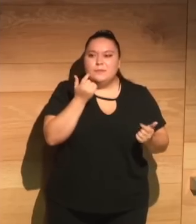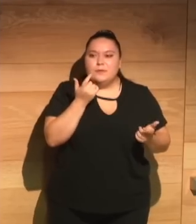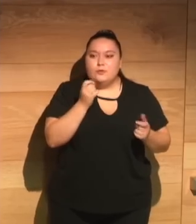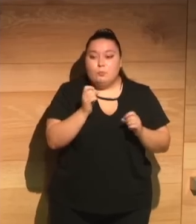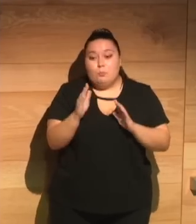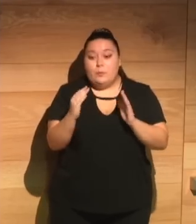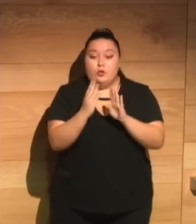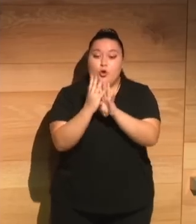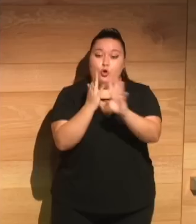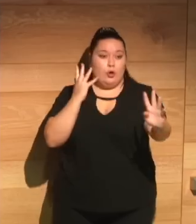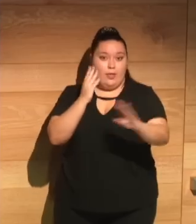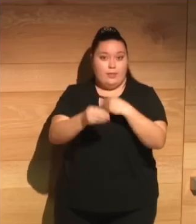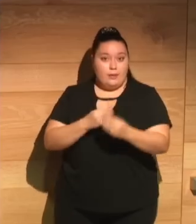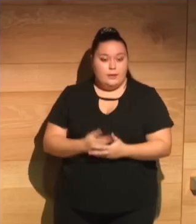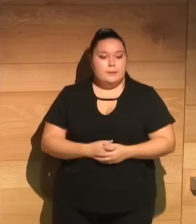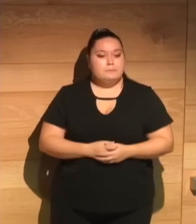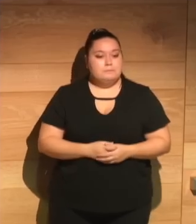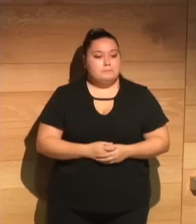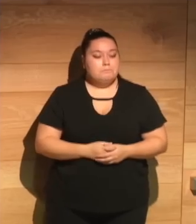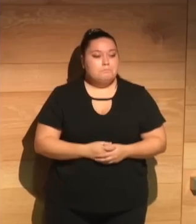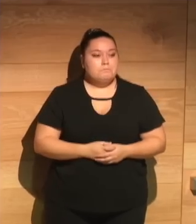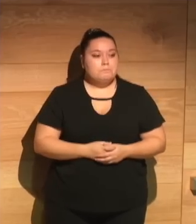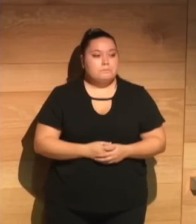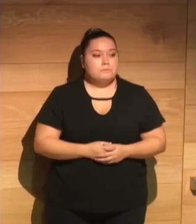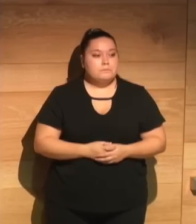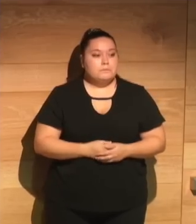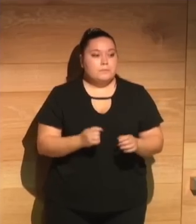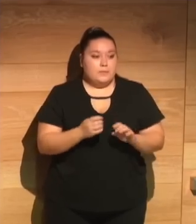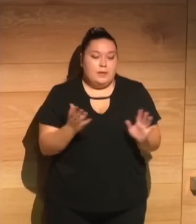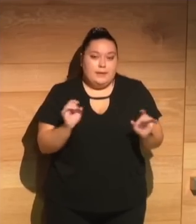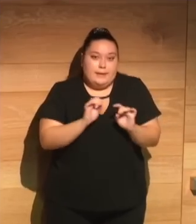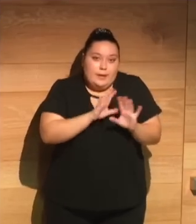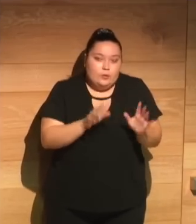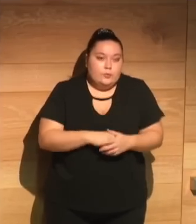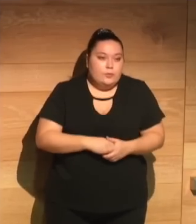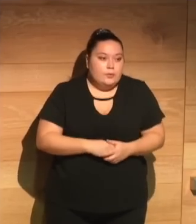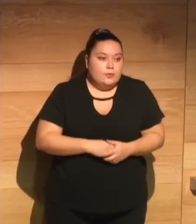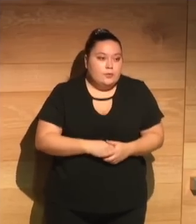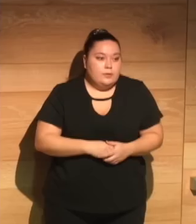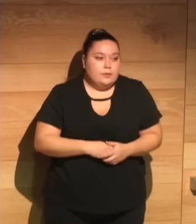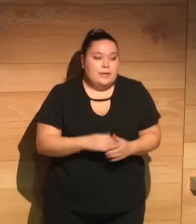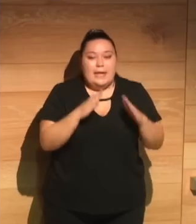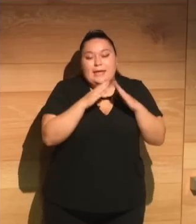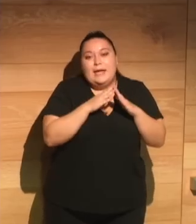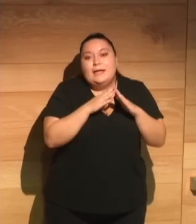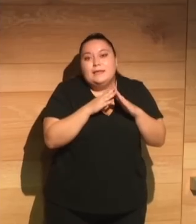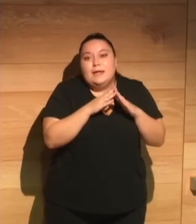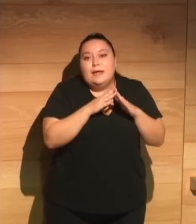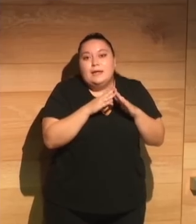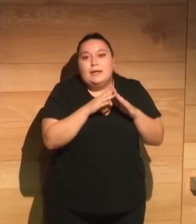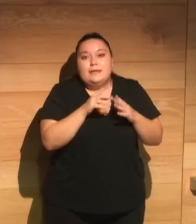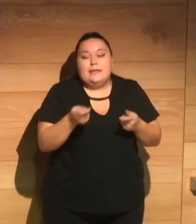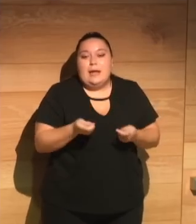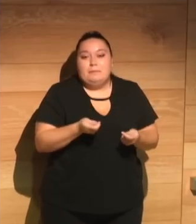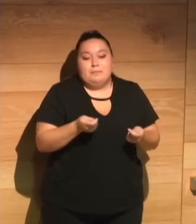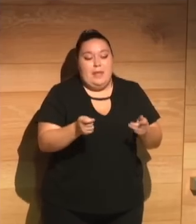cola, que si te tomas algo antes, claro, si quieres tomarte algo. Cuando a lo mejor estás en casa, está acabando la